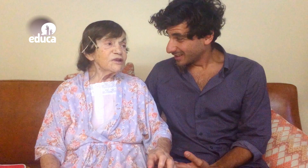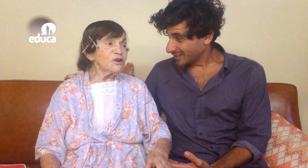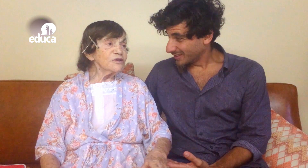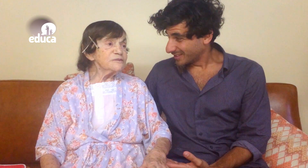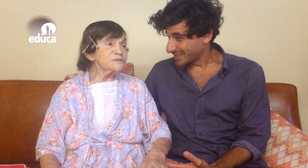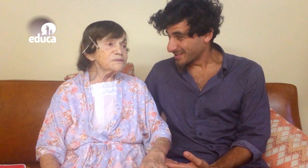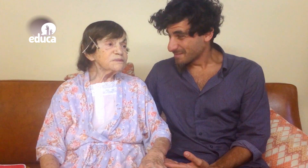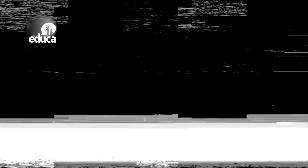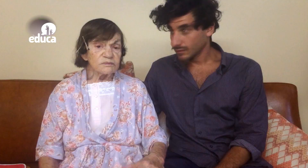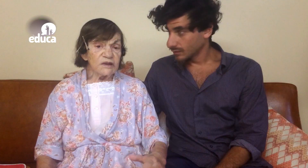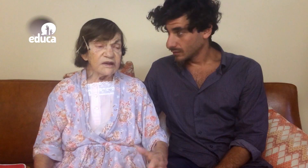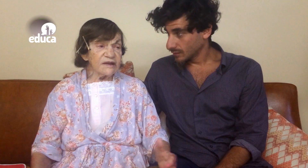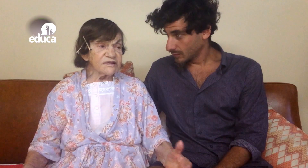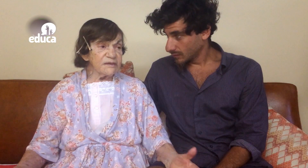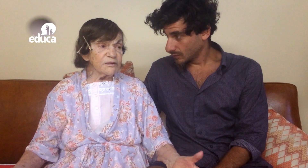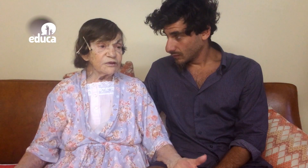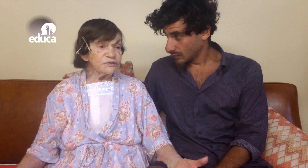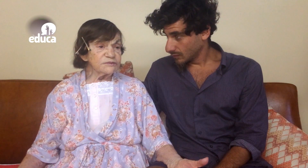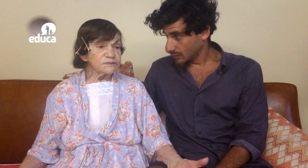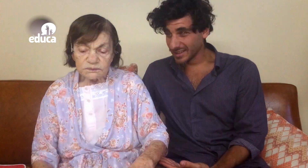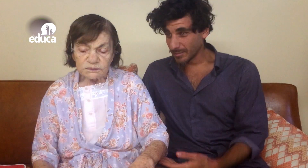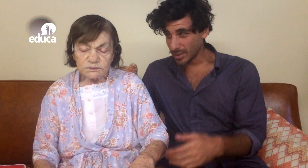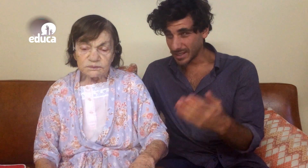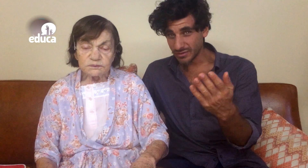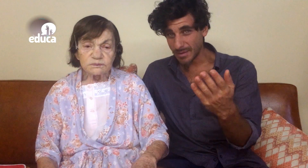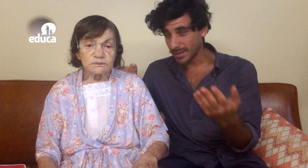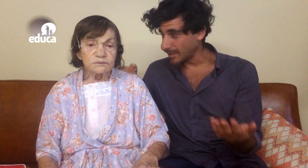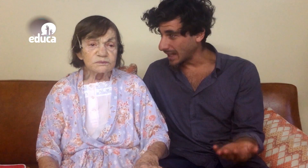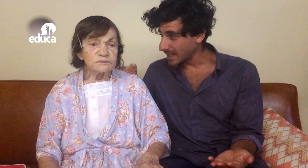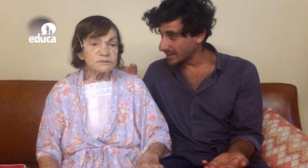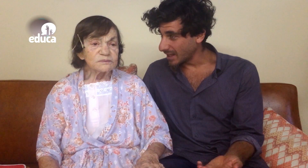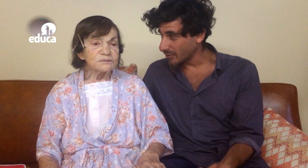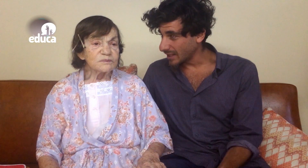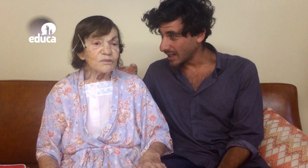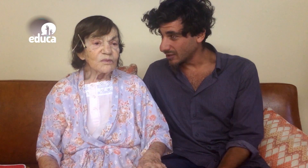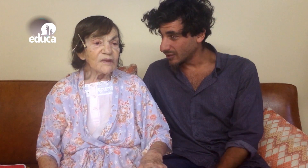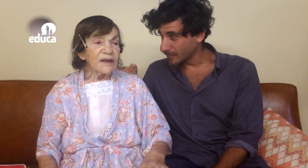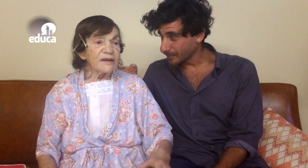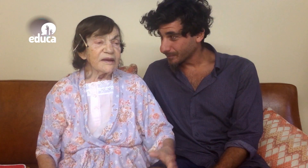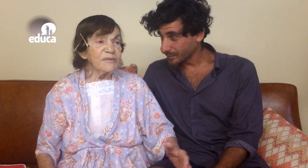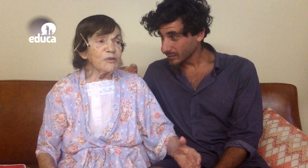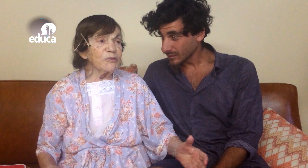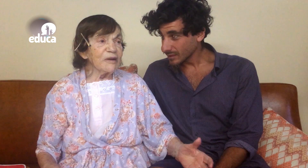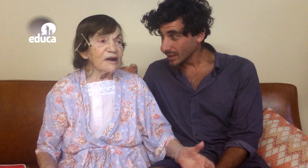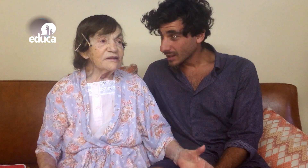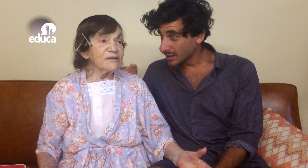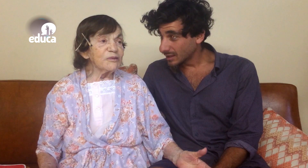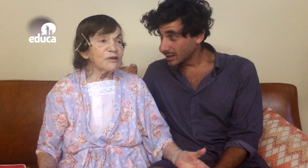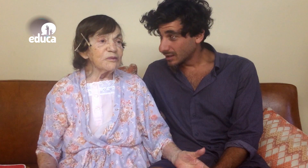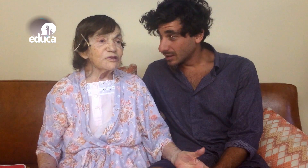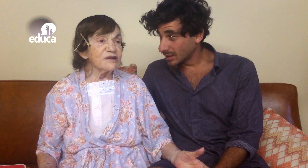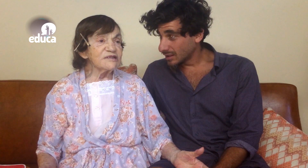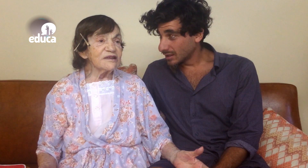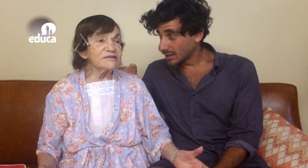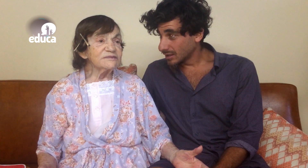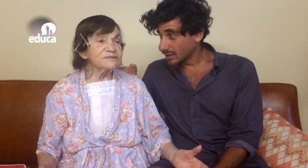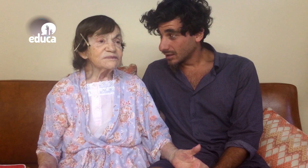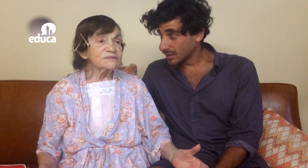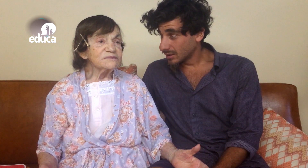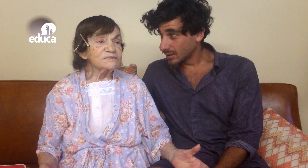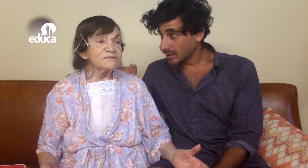simpático y qué hacemos pero mandó una propaganda oral siempre o praga no podemos